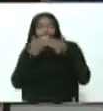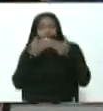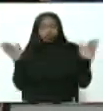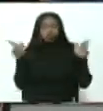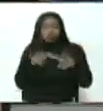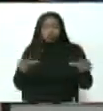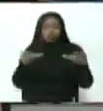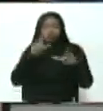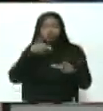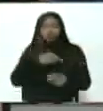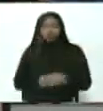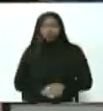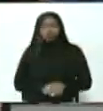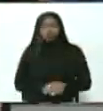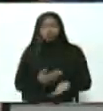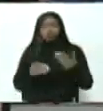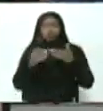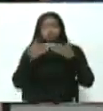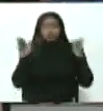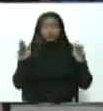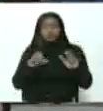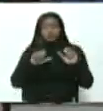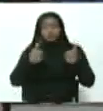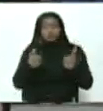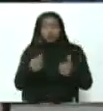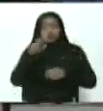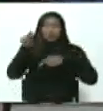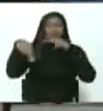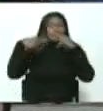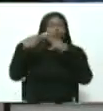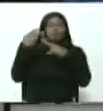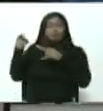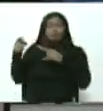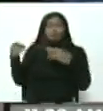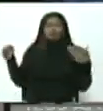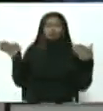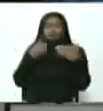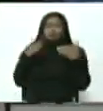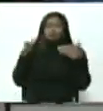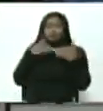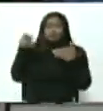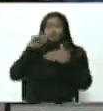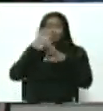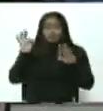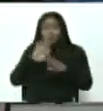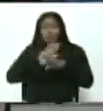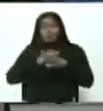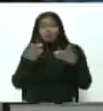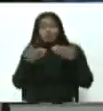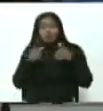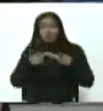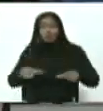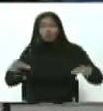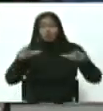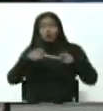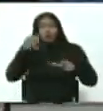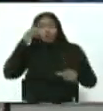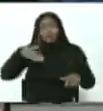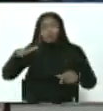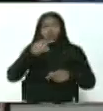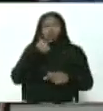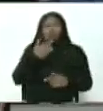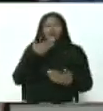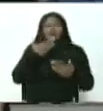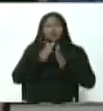espacio. Lo vamos a abrir para que más nunca se cierre, porque es un espacio del pueblo. Y yo les